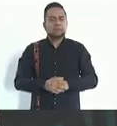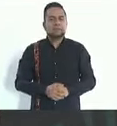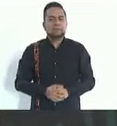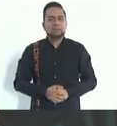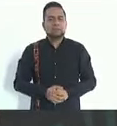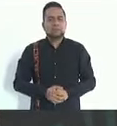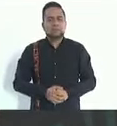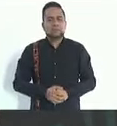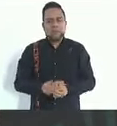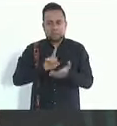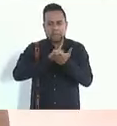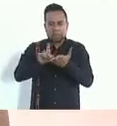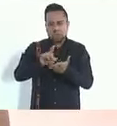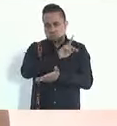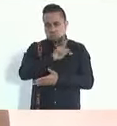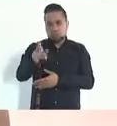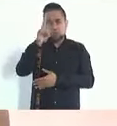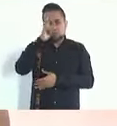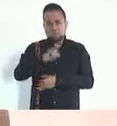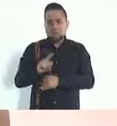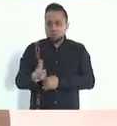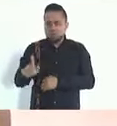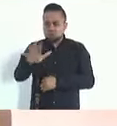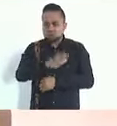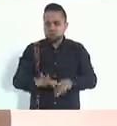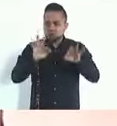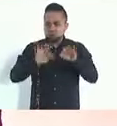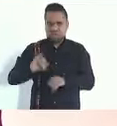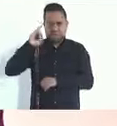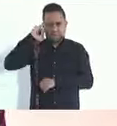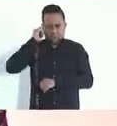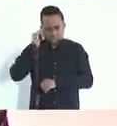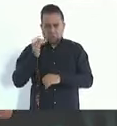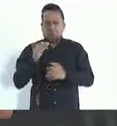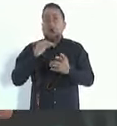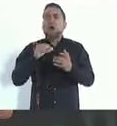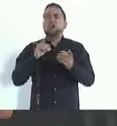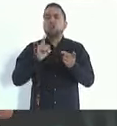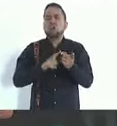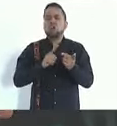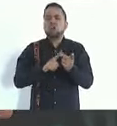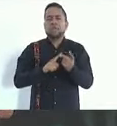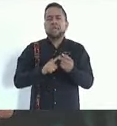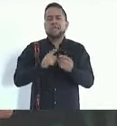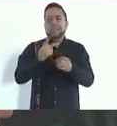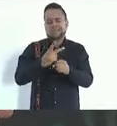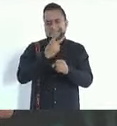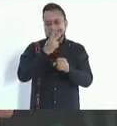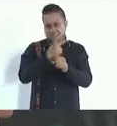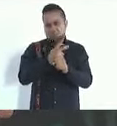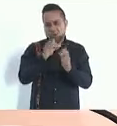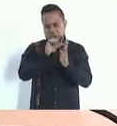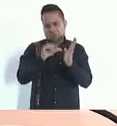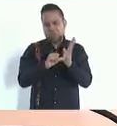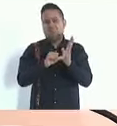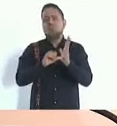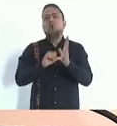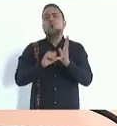el derecho pleno de todos los pueblos originarios y que quede establecido en el segundo constitucional. Y nos va a